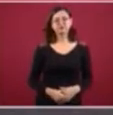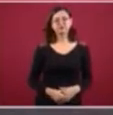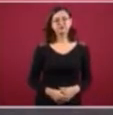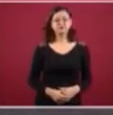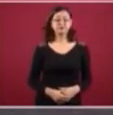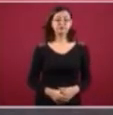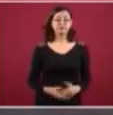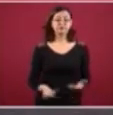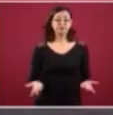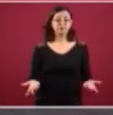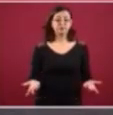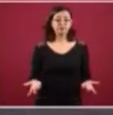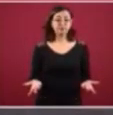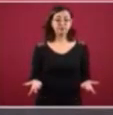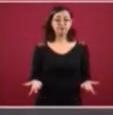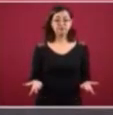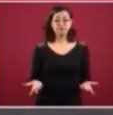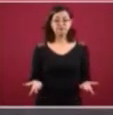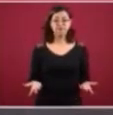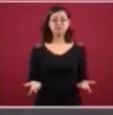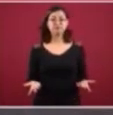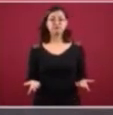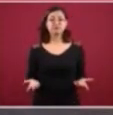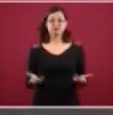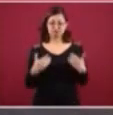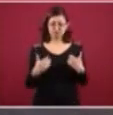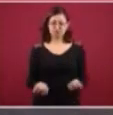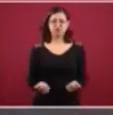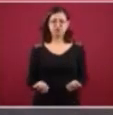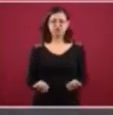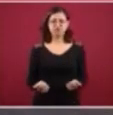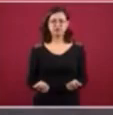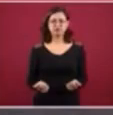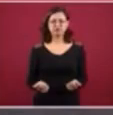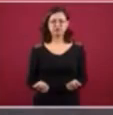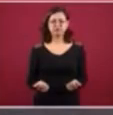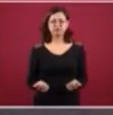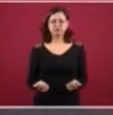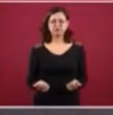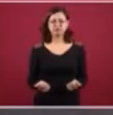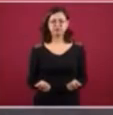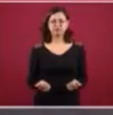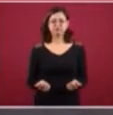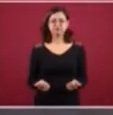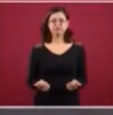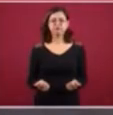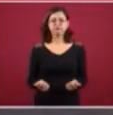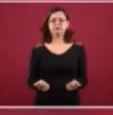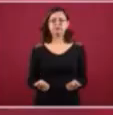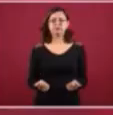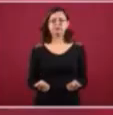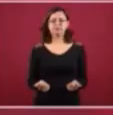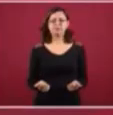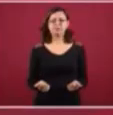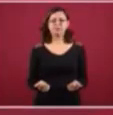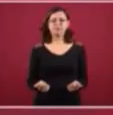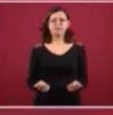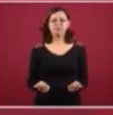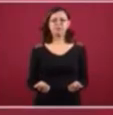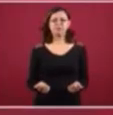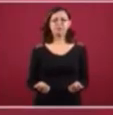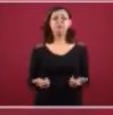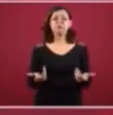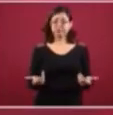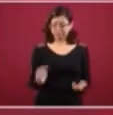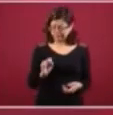Entonces, vámonos entendiendo. Se está garantizando que haya